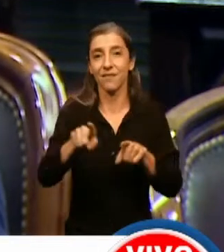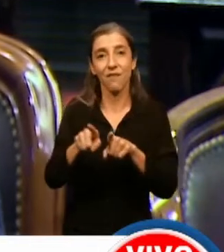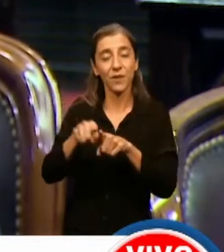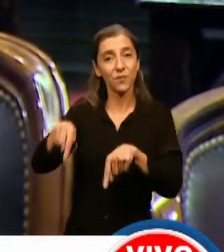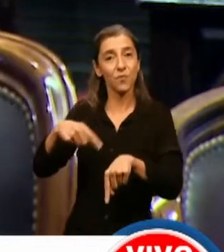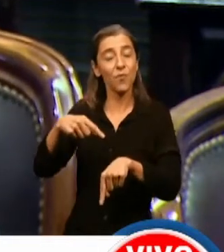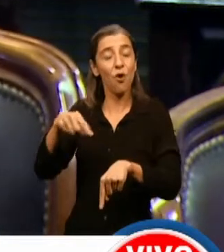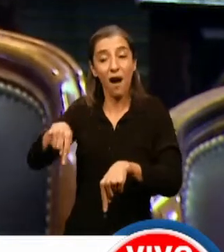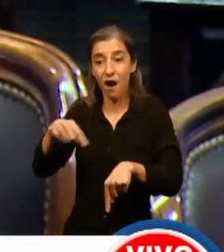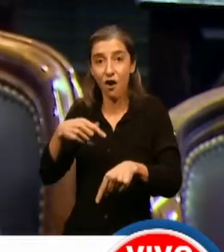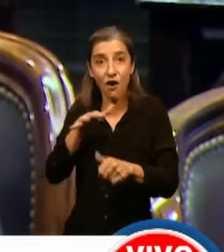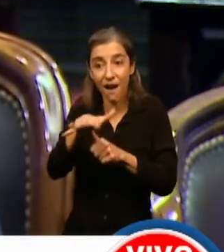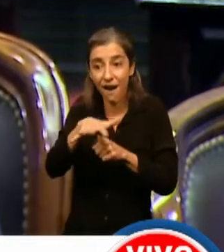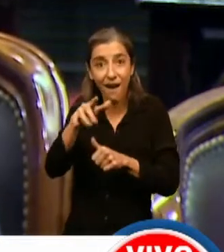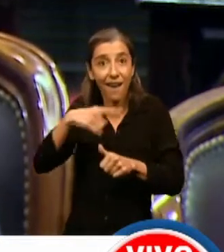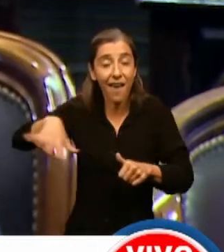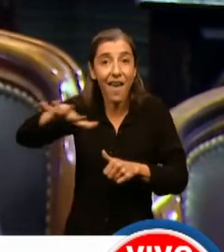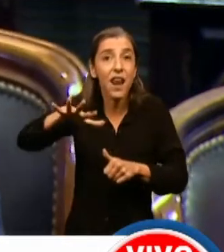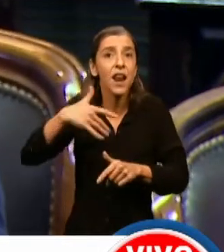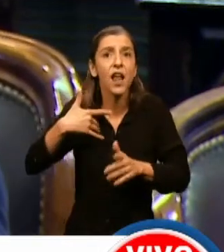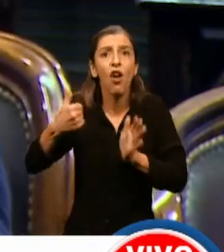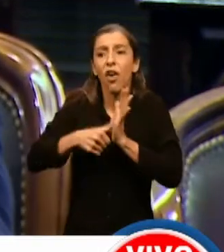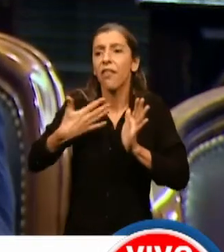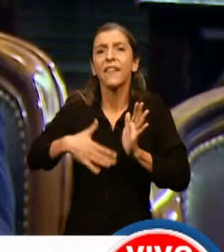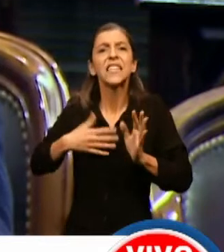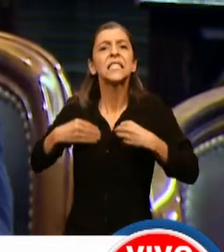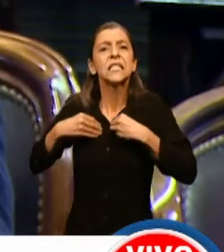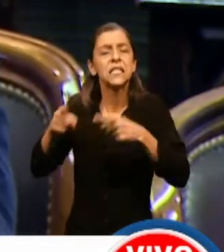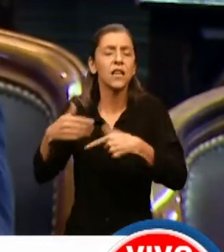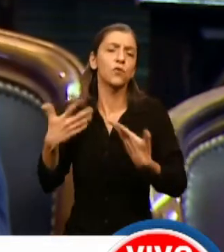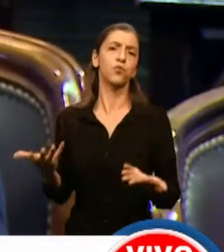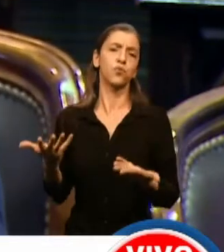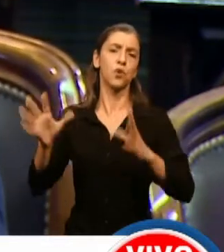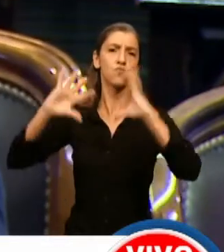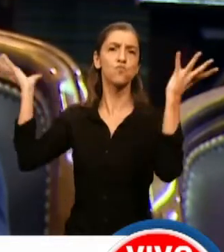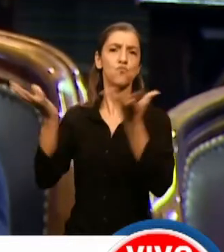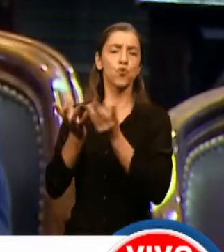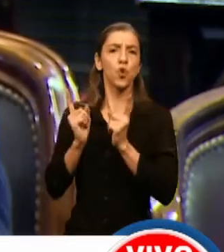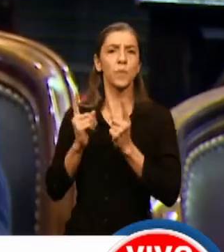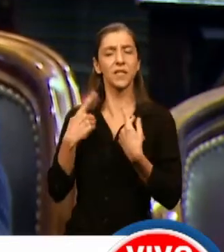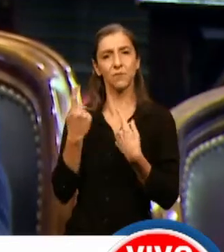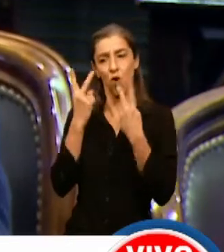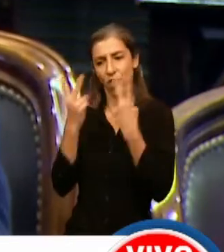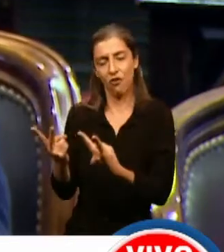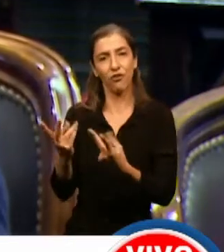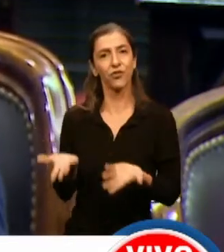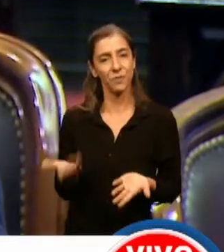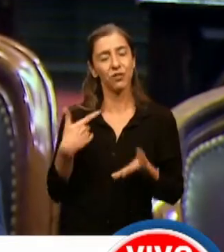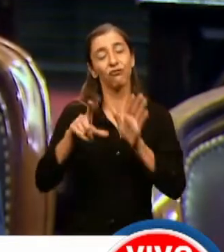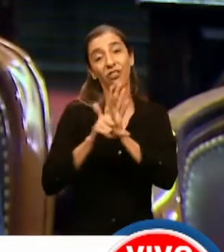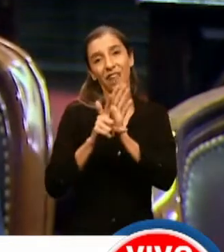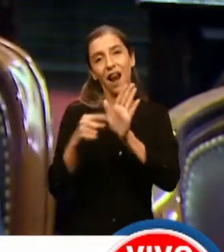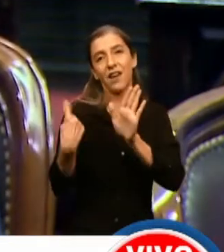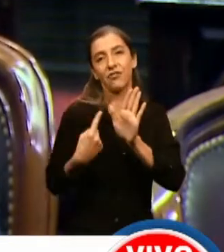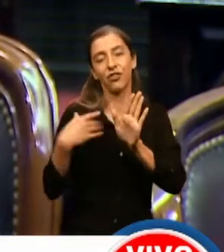que es una ley que es ejemplo y referencia a nivel mundial. A esa ley, por